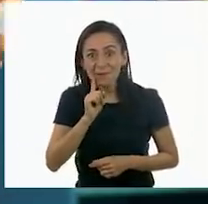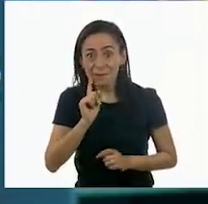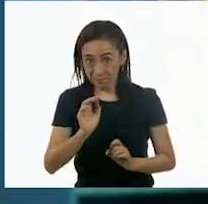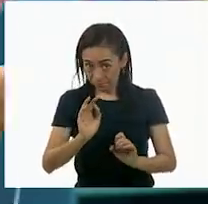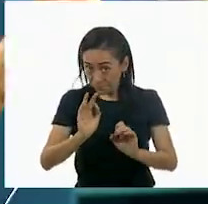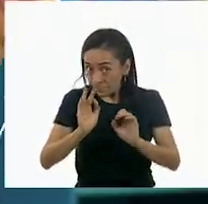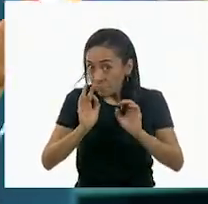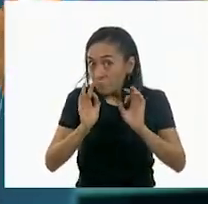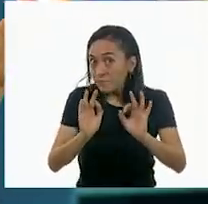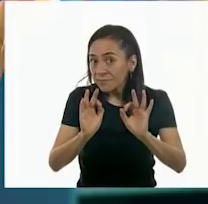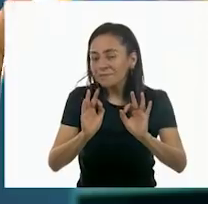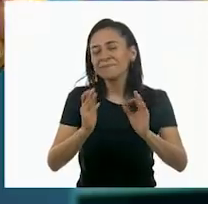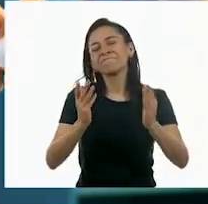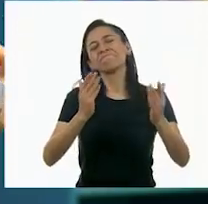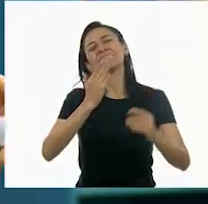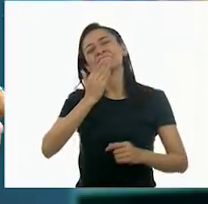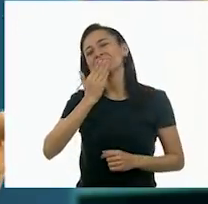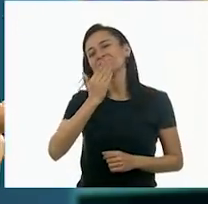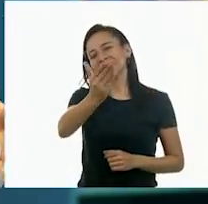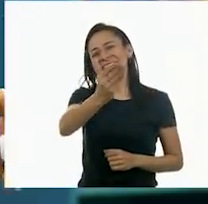¡Muy bien!